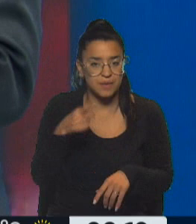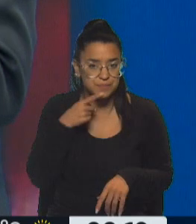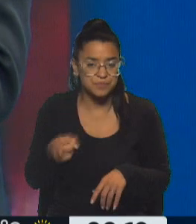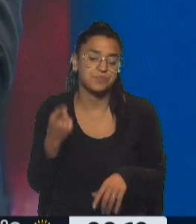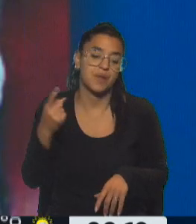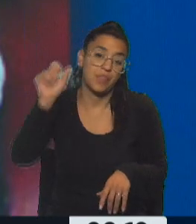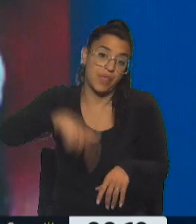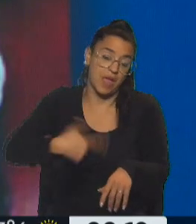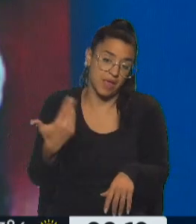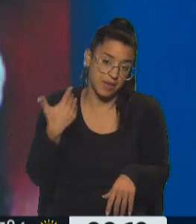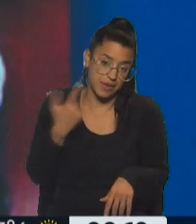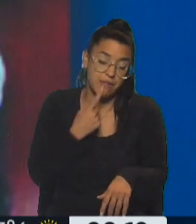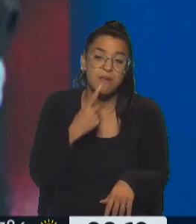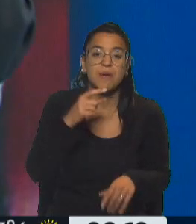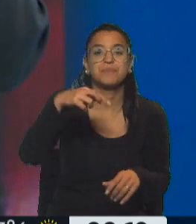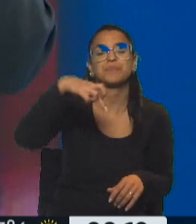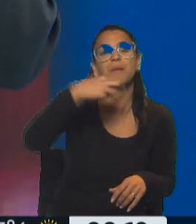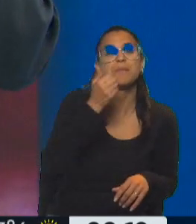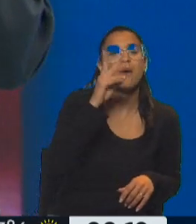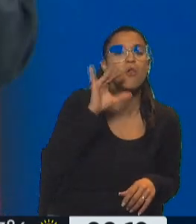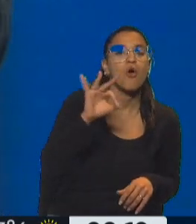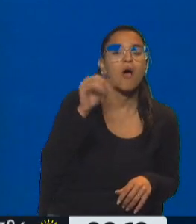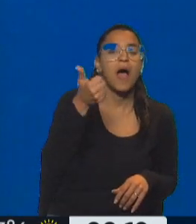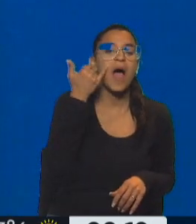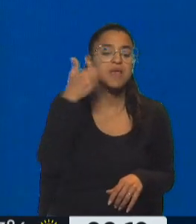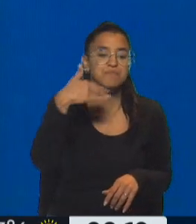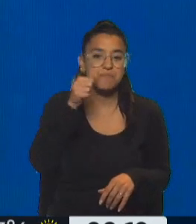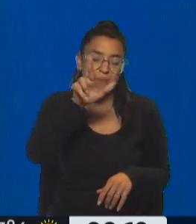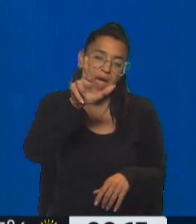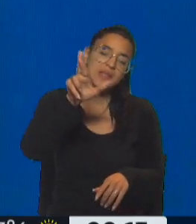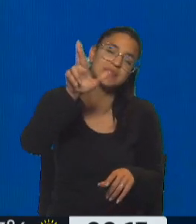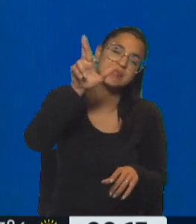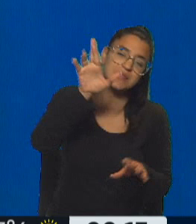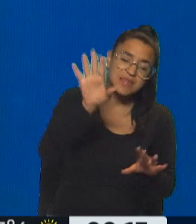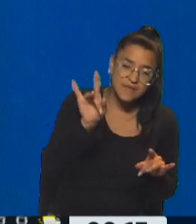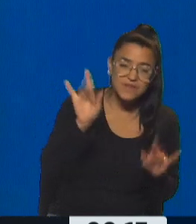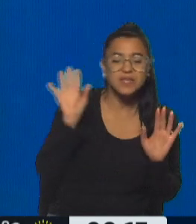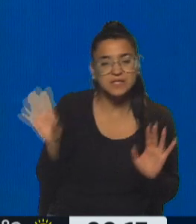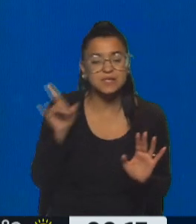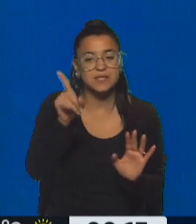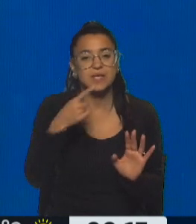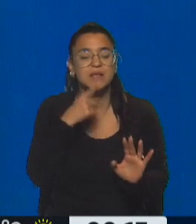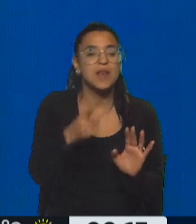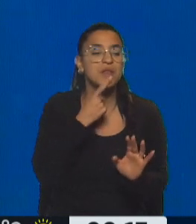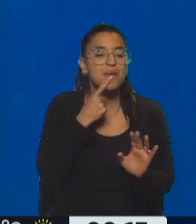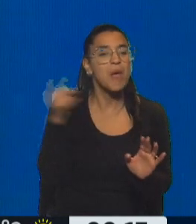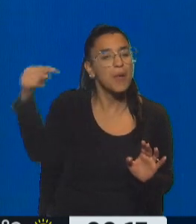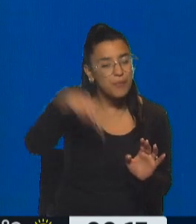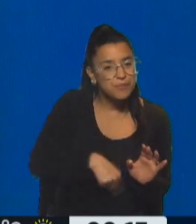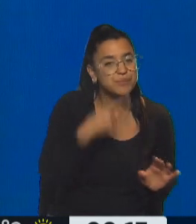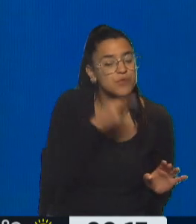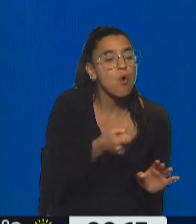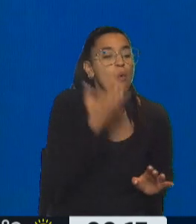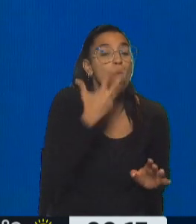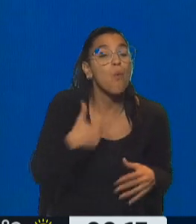que en un River. Pablo Aimar, es muy difícil el hecho de que se desprenda, salvo que venga River oficialmente a decirle: nos